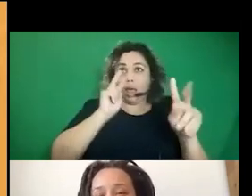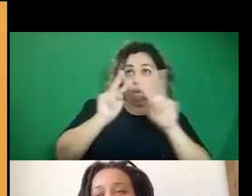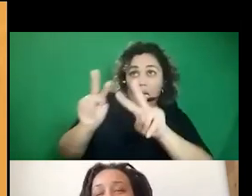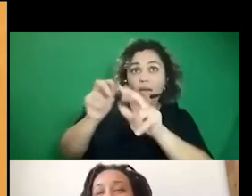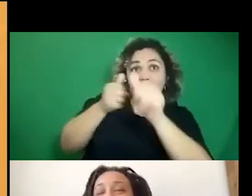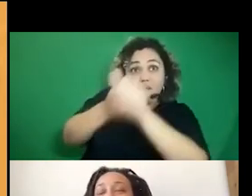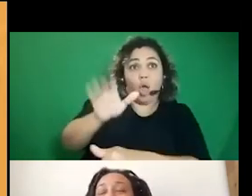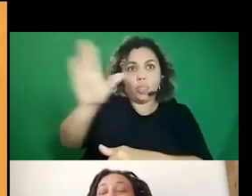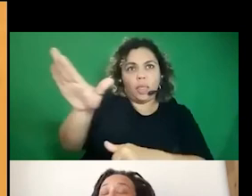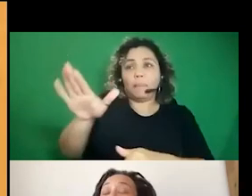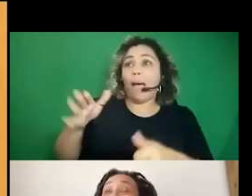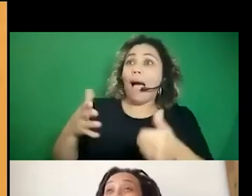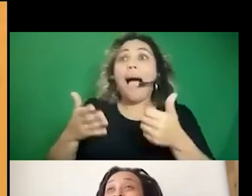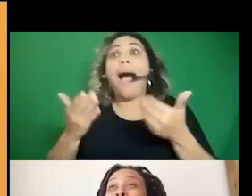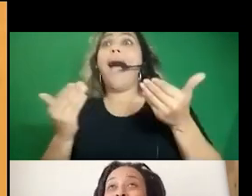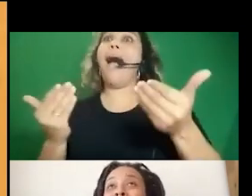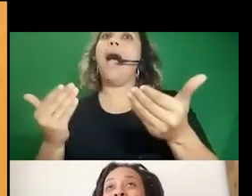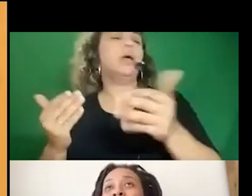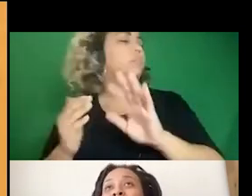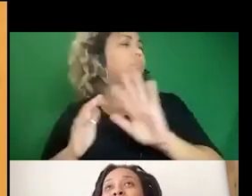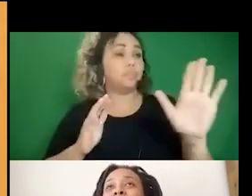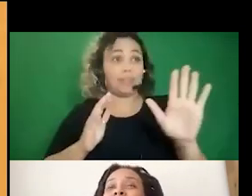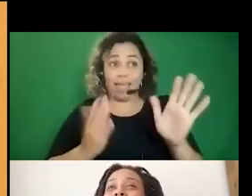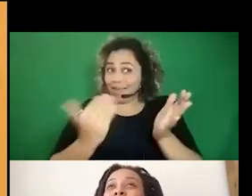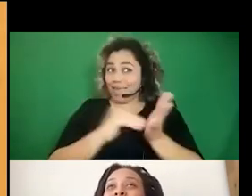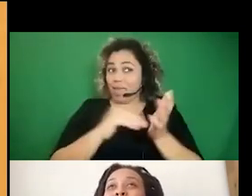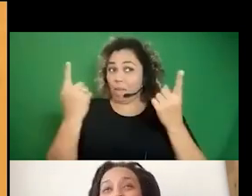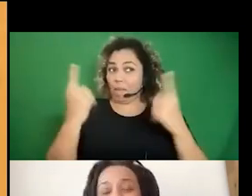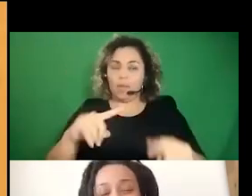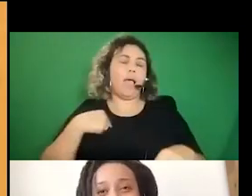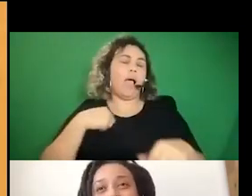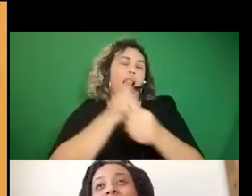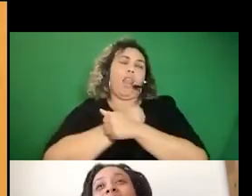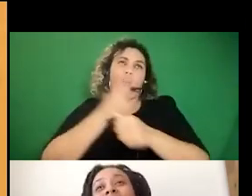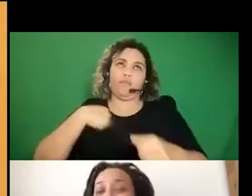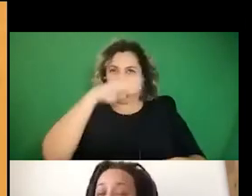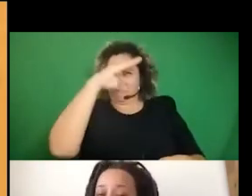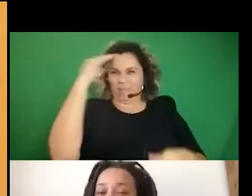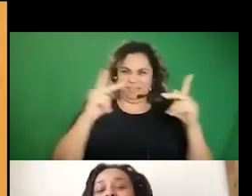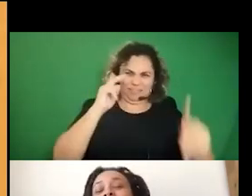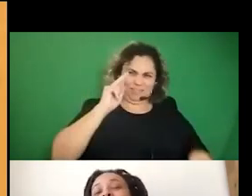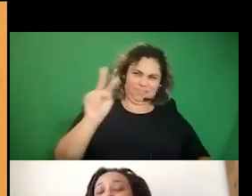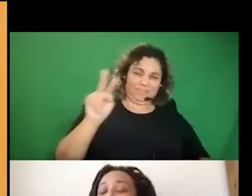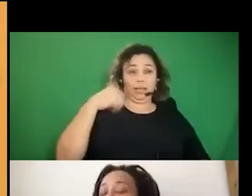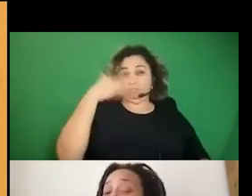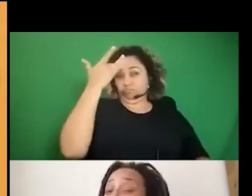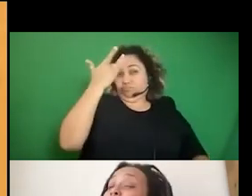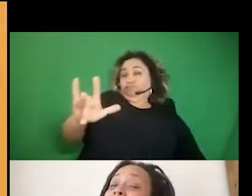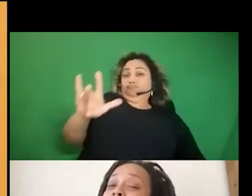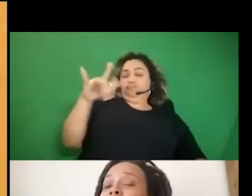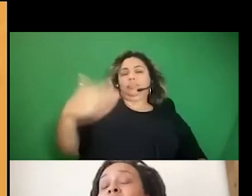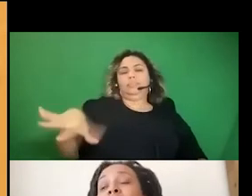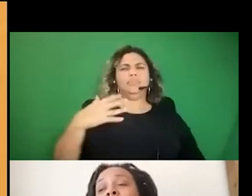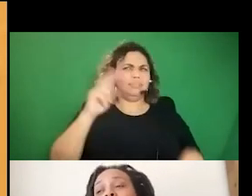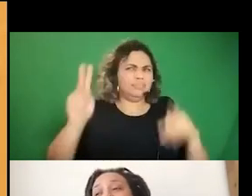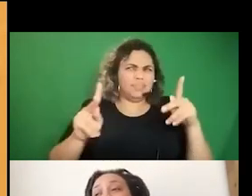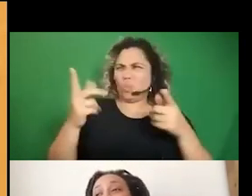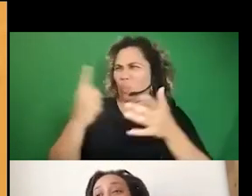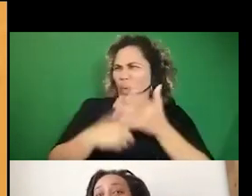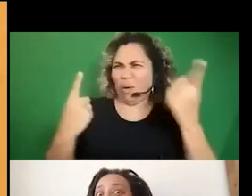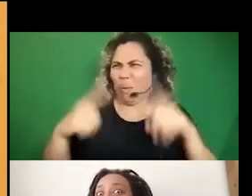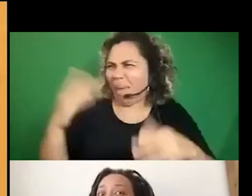e instagram y trataban de que la gente interactuar con esto y de nuevo nos amo porque la gente negra pues